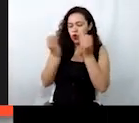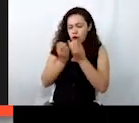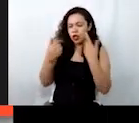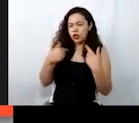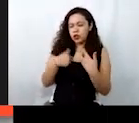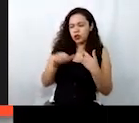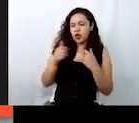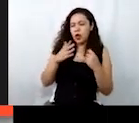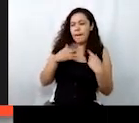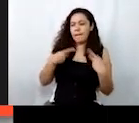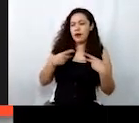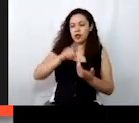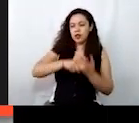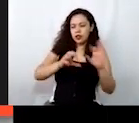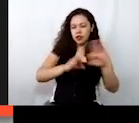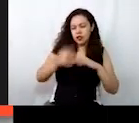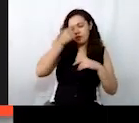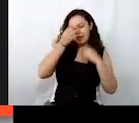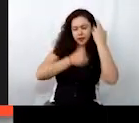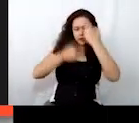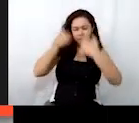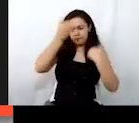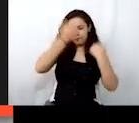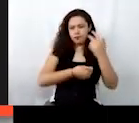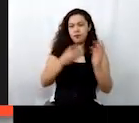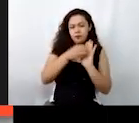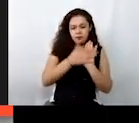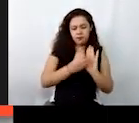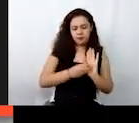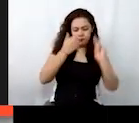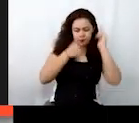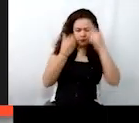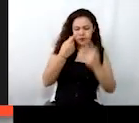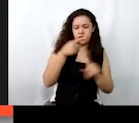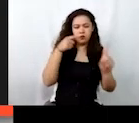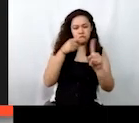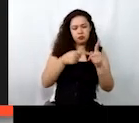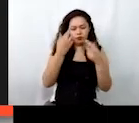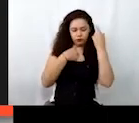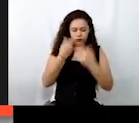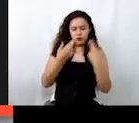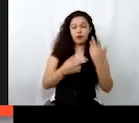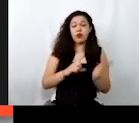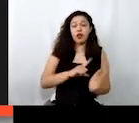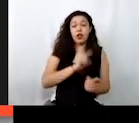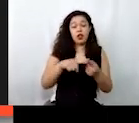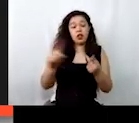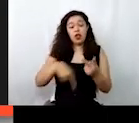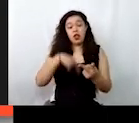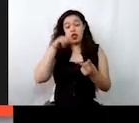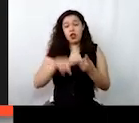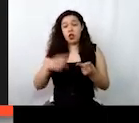con mis colaboradores para analizar primero que nada la Agenda 2030 y sus metas? Después, ¿cómo